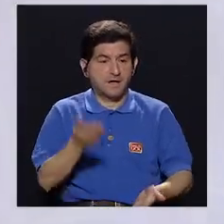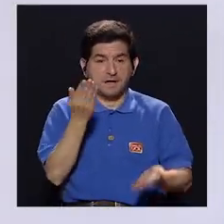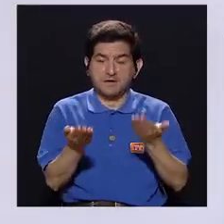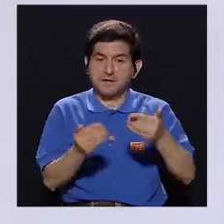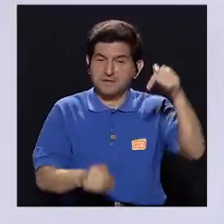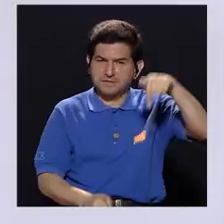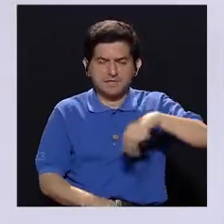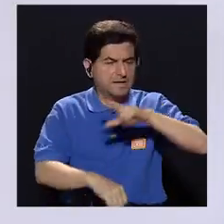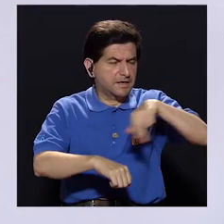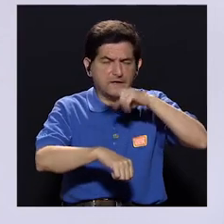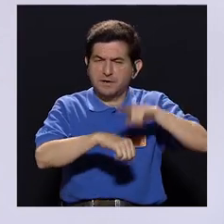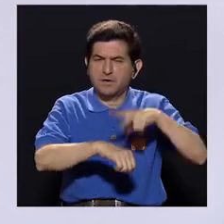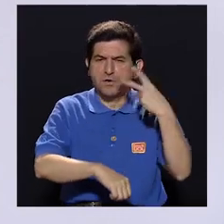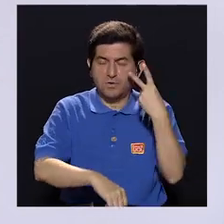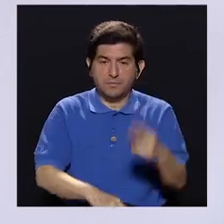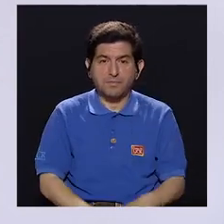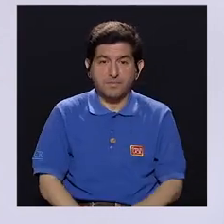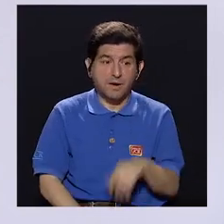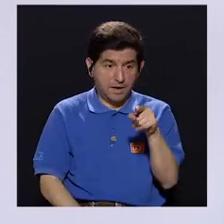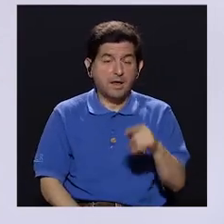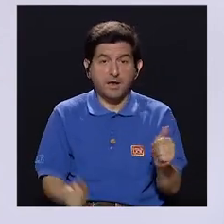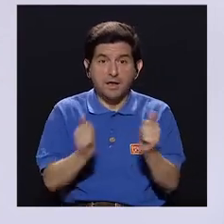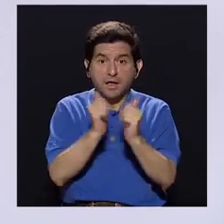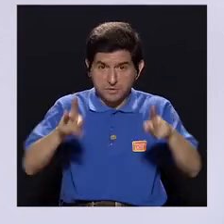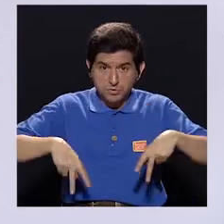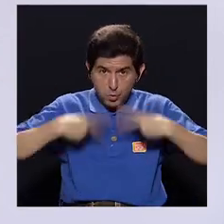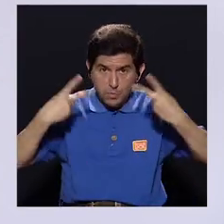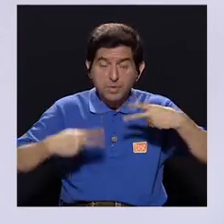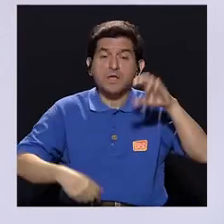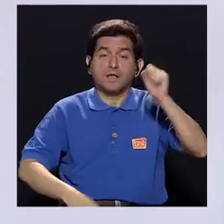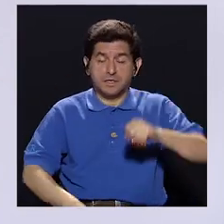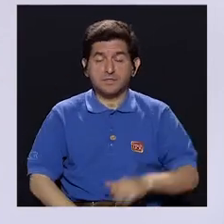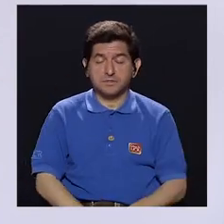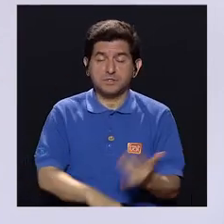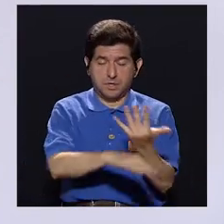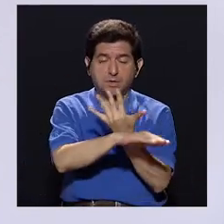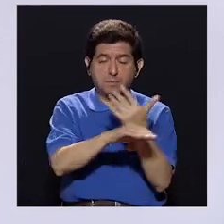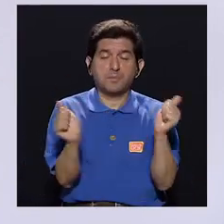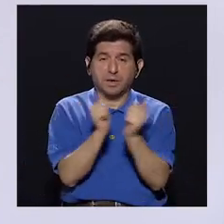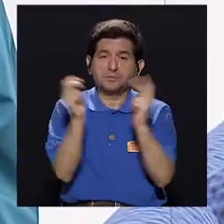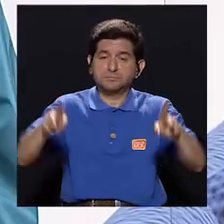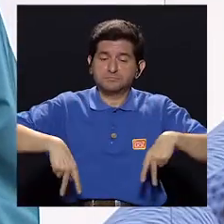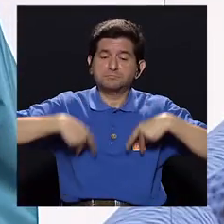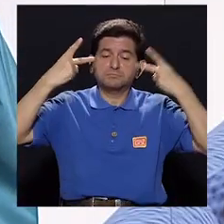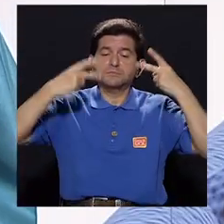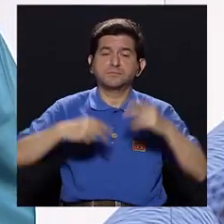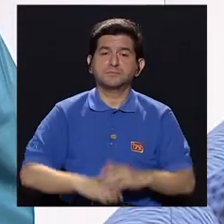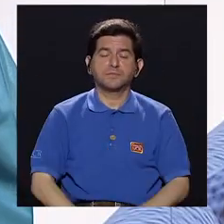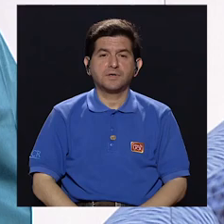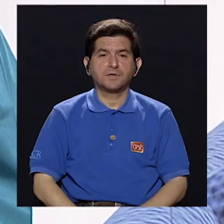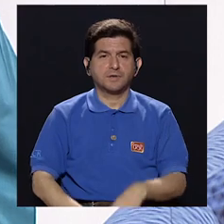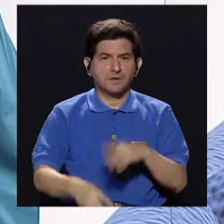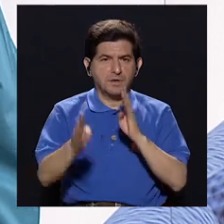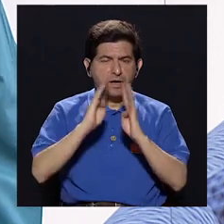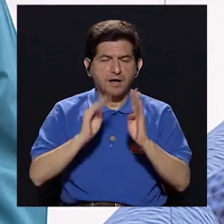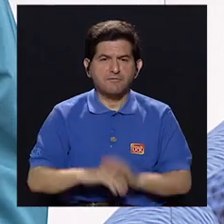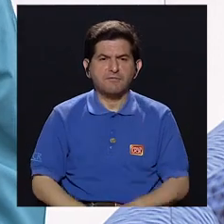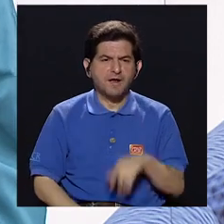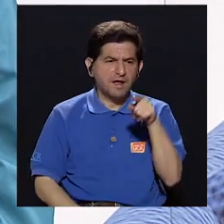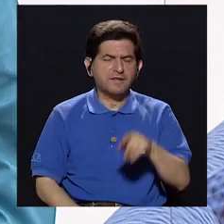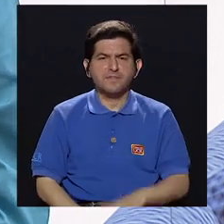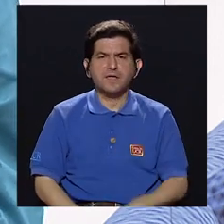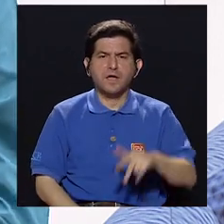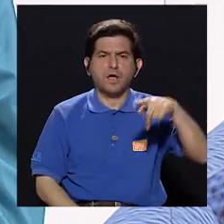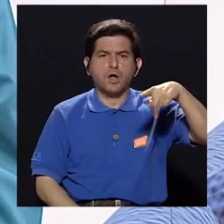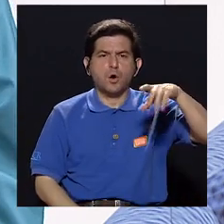con con mucha frecuencia aquí en ca r vivas estamos hablando de sí plantas vivas plantas plantas vivas eh hablemos de los polinizadores Quiénes son esos